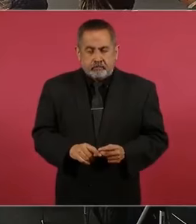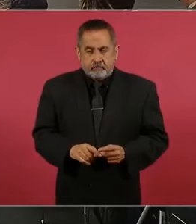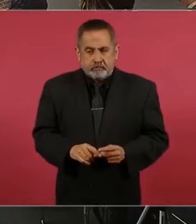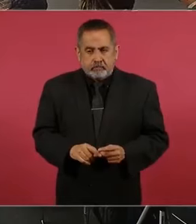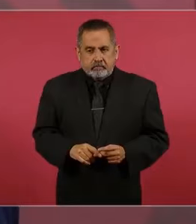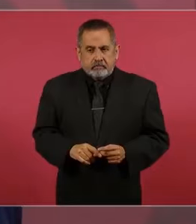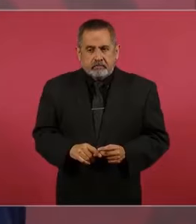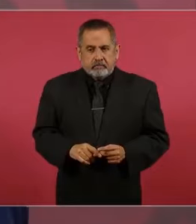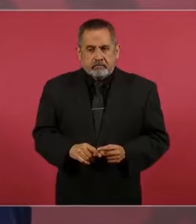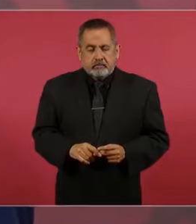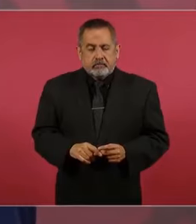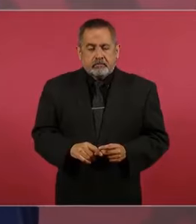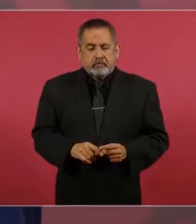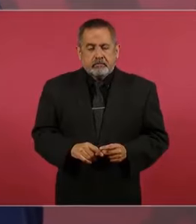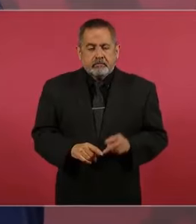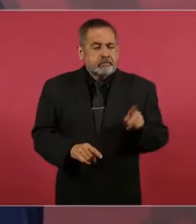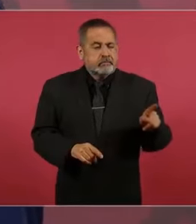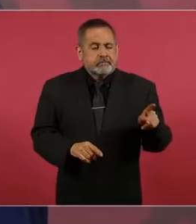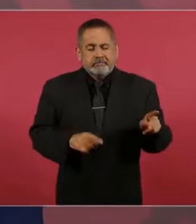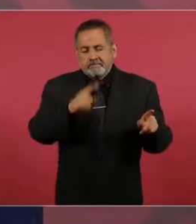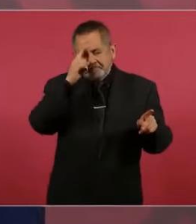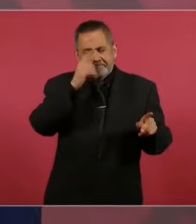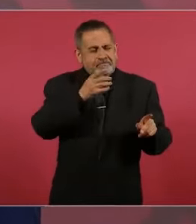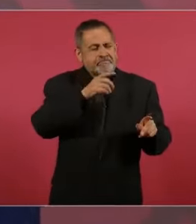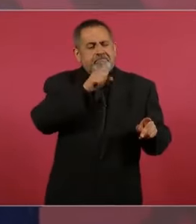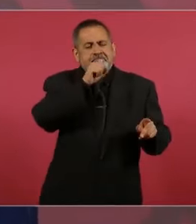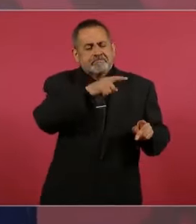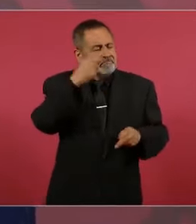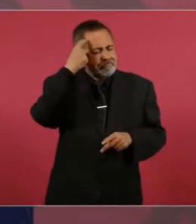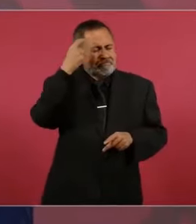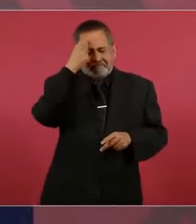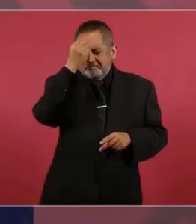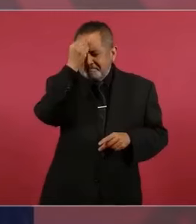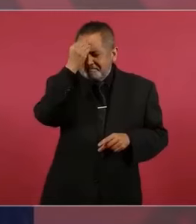tienen un pensamiento conservador.